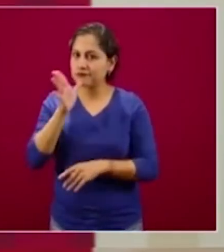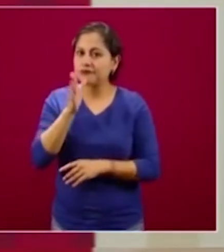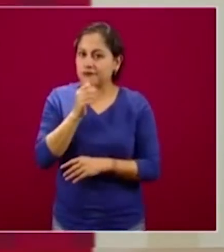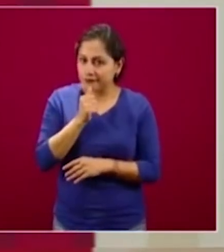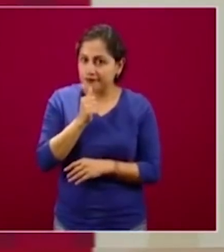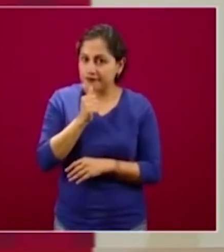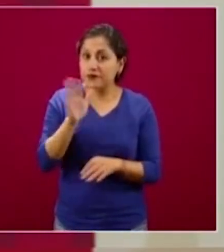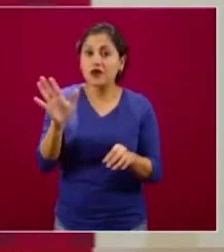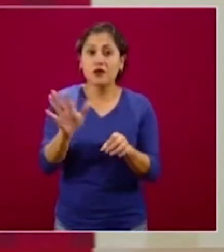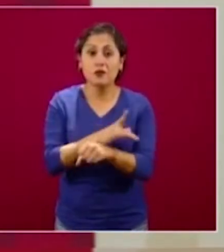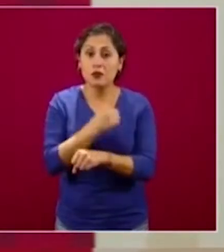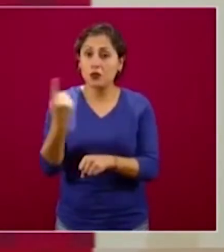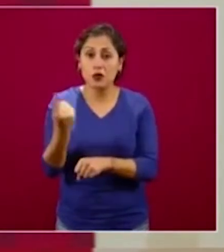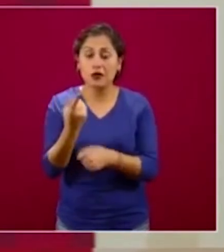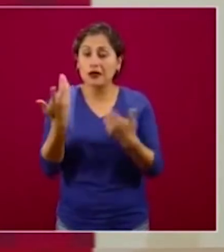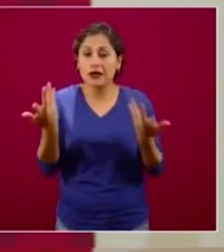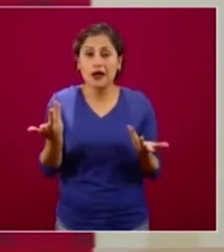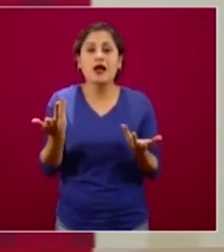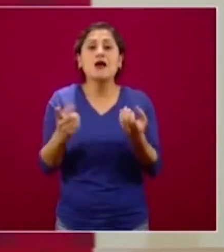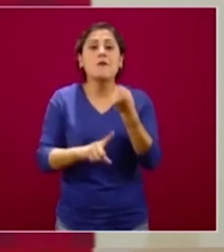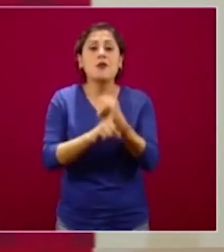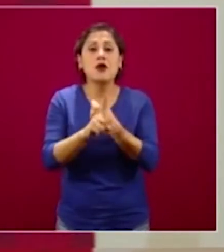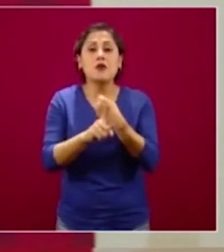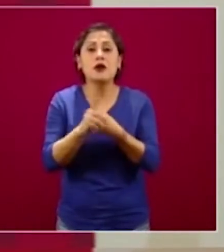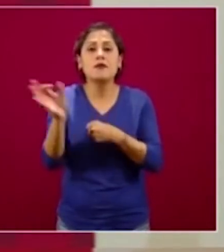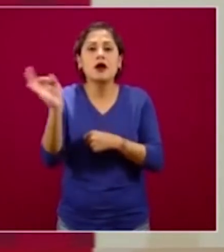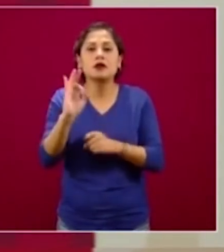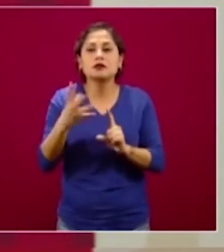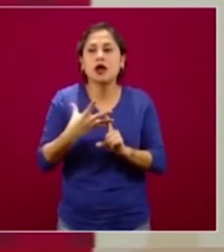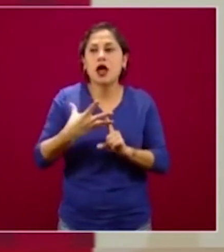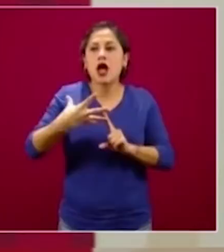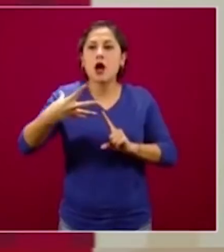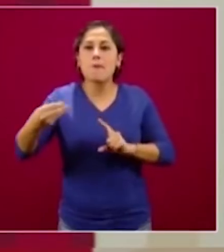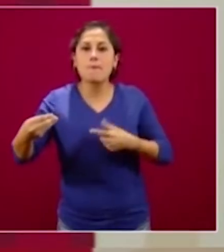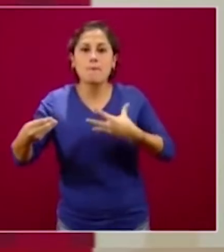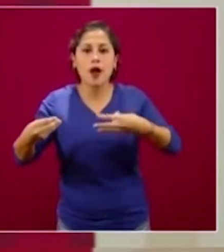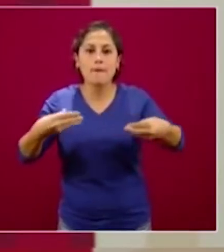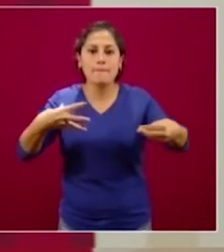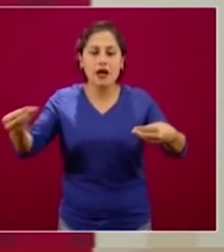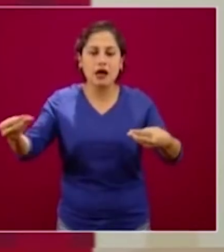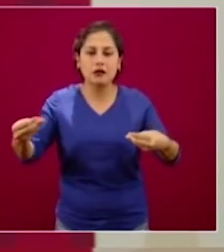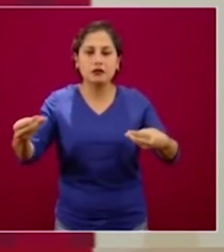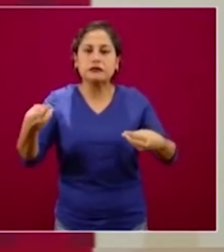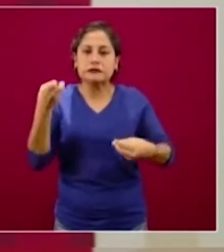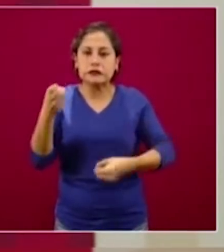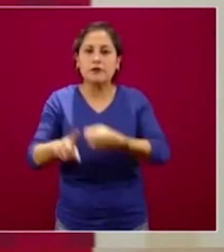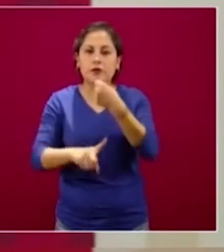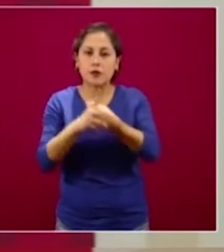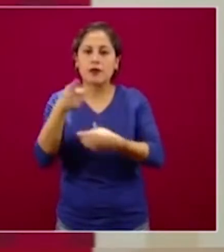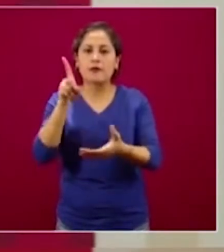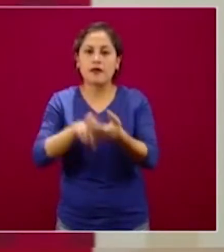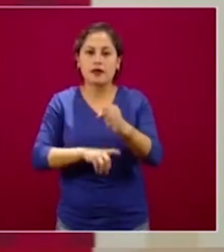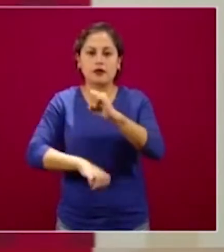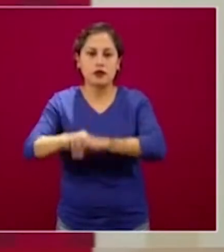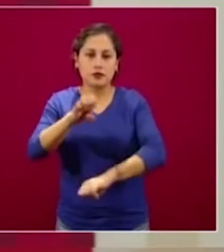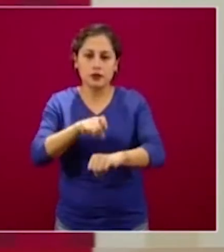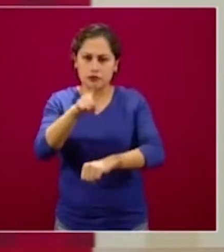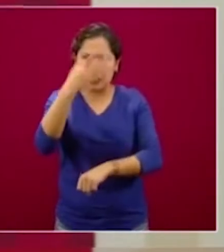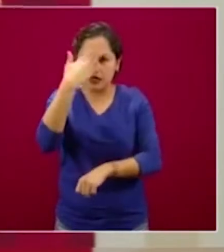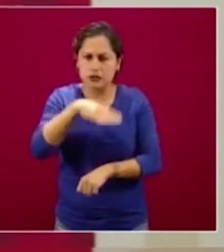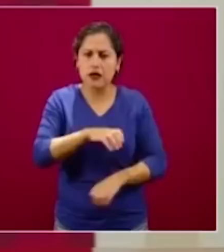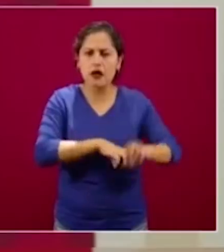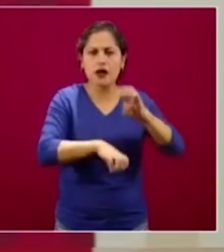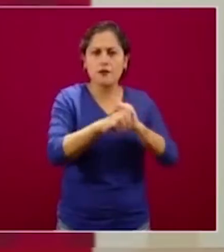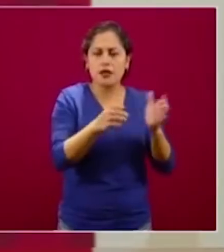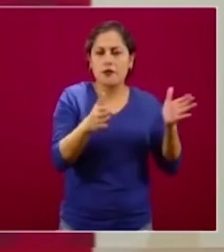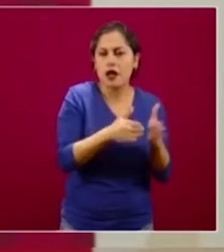No conviene tampoco a las empresas, porque si ustedes abren estas empresas pequeñas, medianas, grandes, lo que va a ocurrir es que van